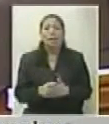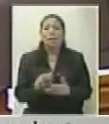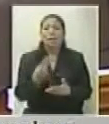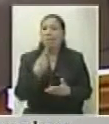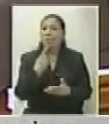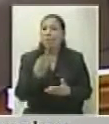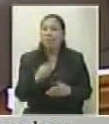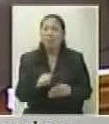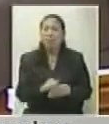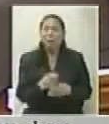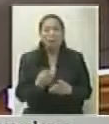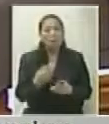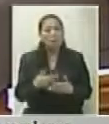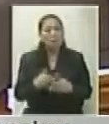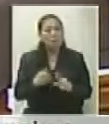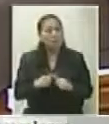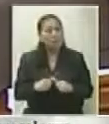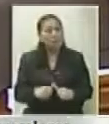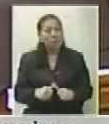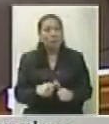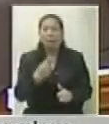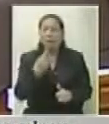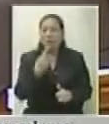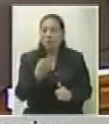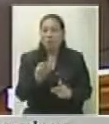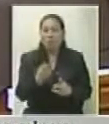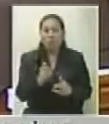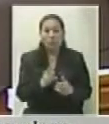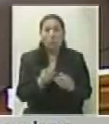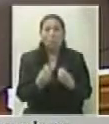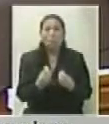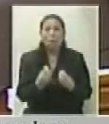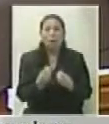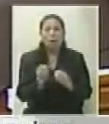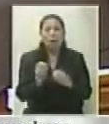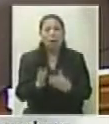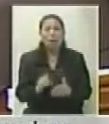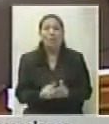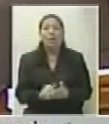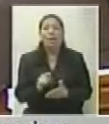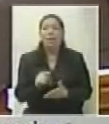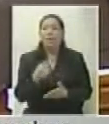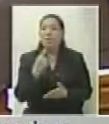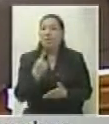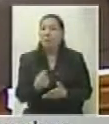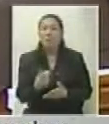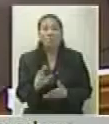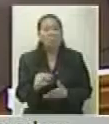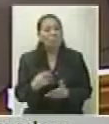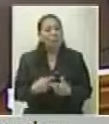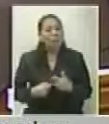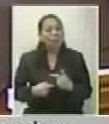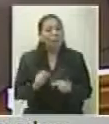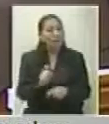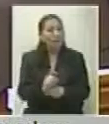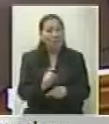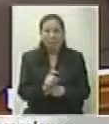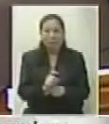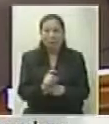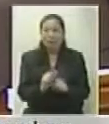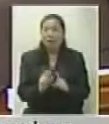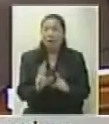dirá inhabilitación perpetua, ahí dirá van a un registro porque han sido condenados, ahí dirá, señor, no pueden volver a enseñar.